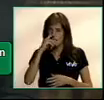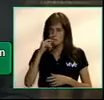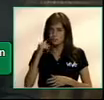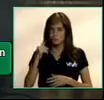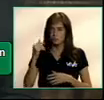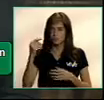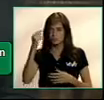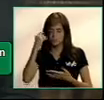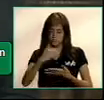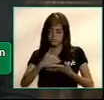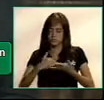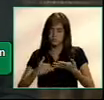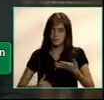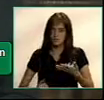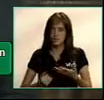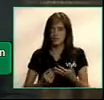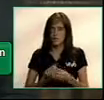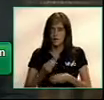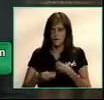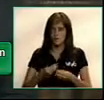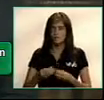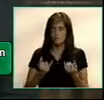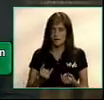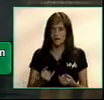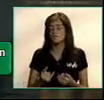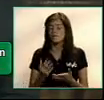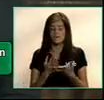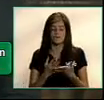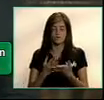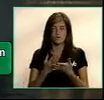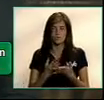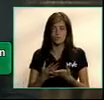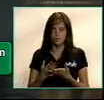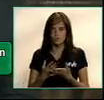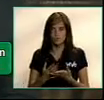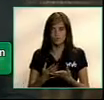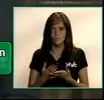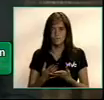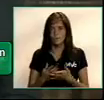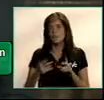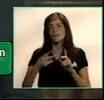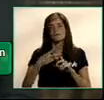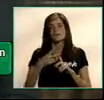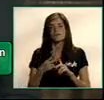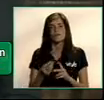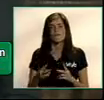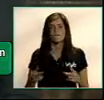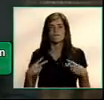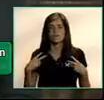que hemos creado para su estudio, la segunda vida empezó